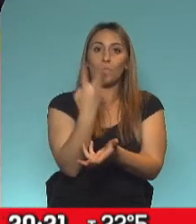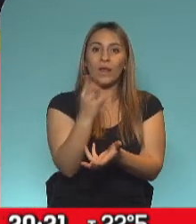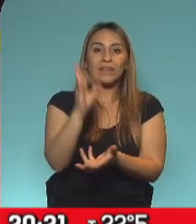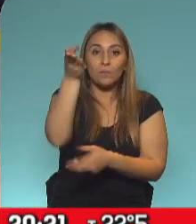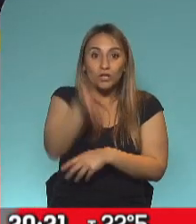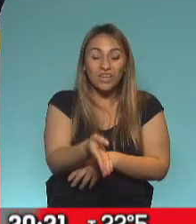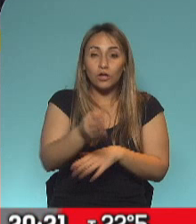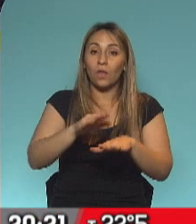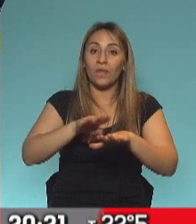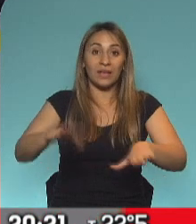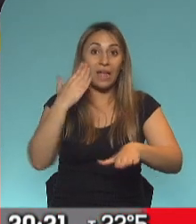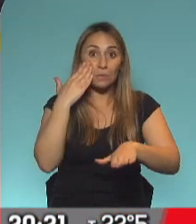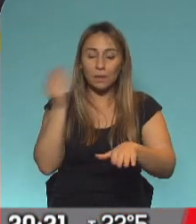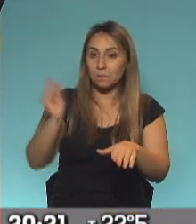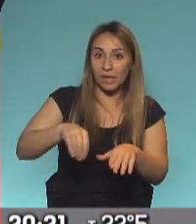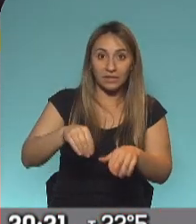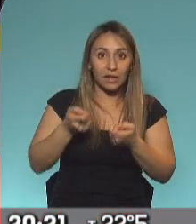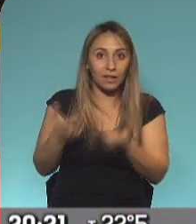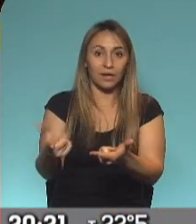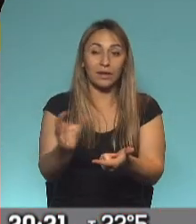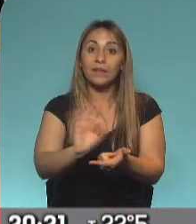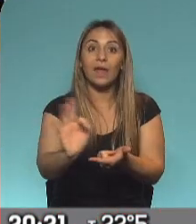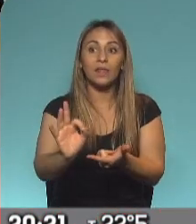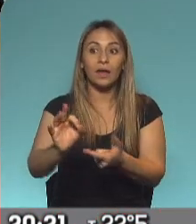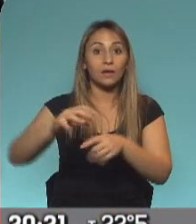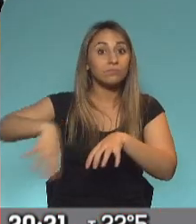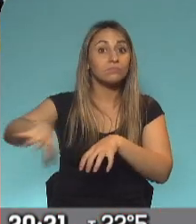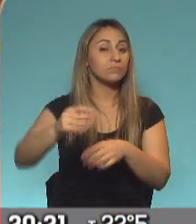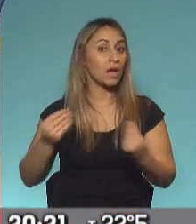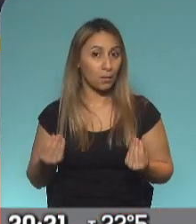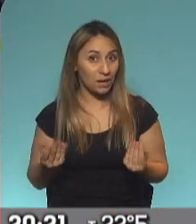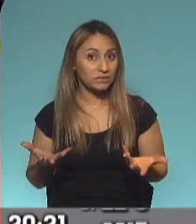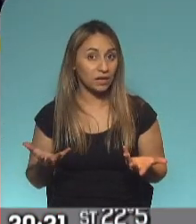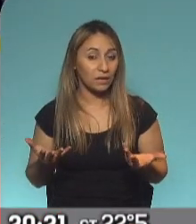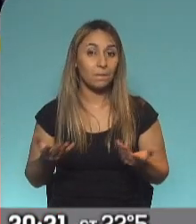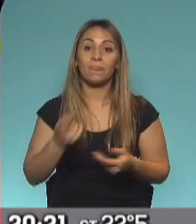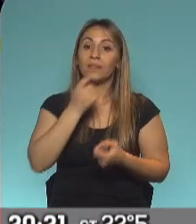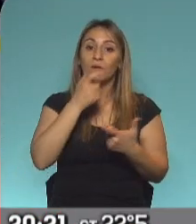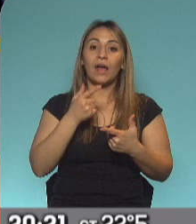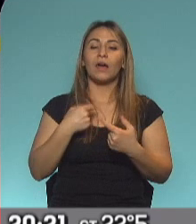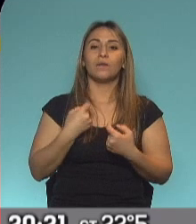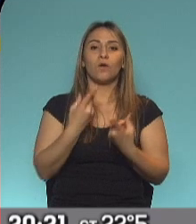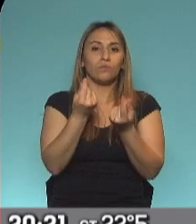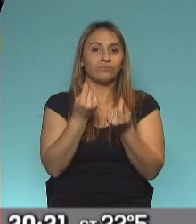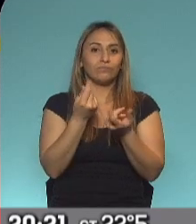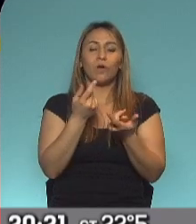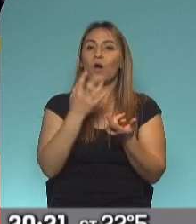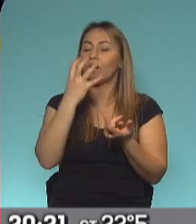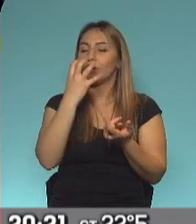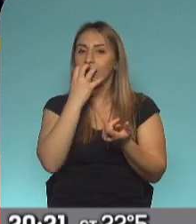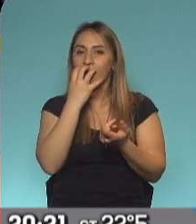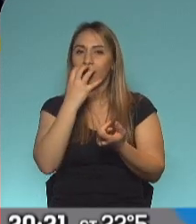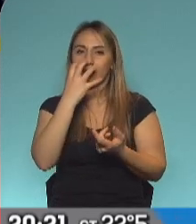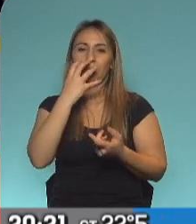40% de camas, de unidades de terapia intensiva, si no hubiéramos repartido de modo equitativo los respiradores en